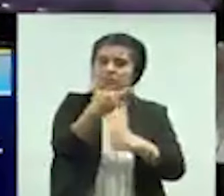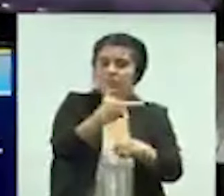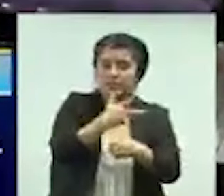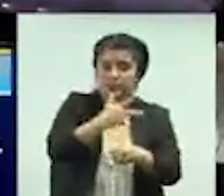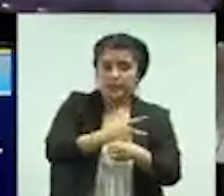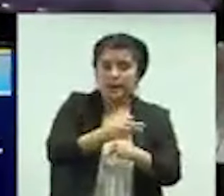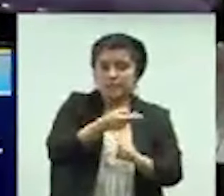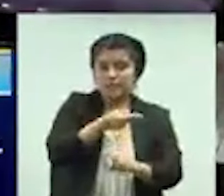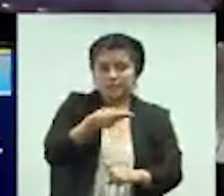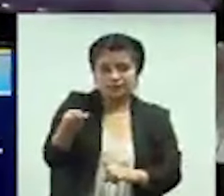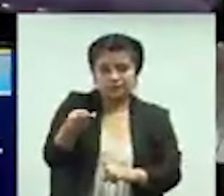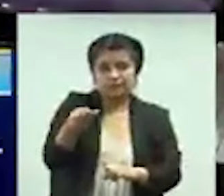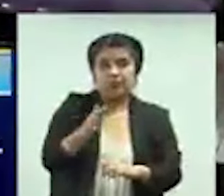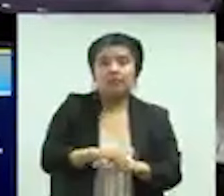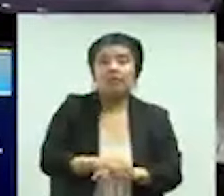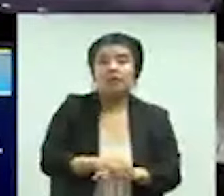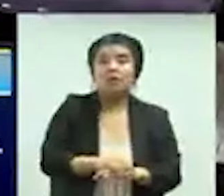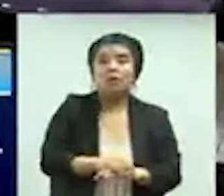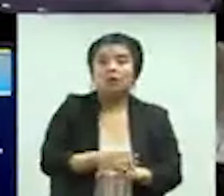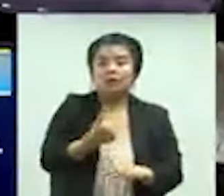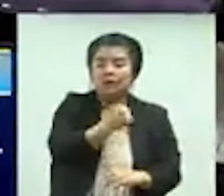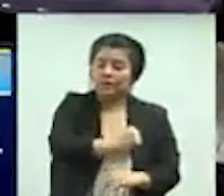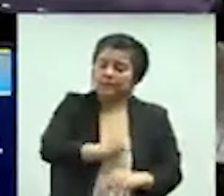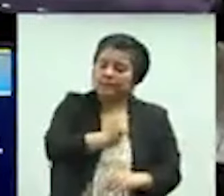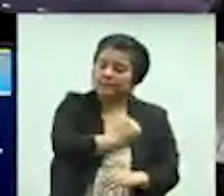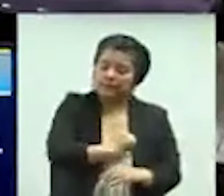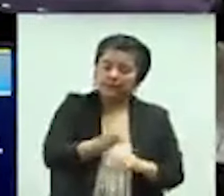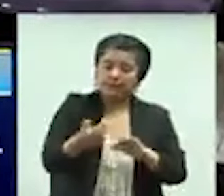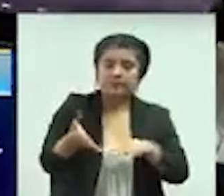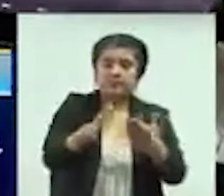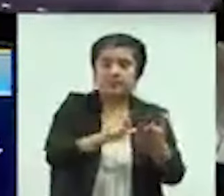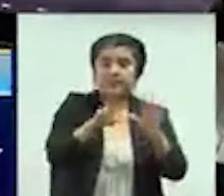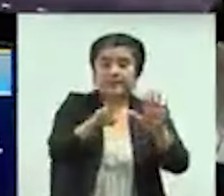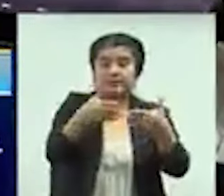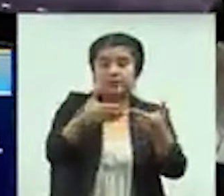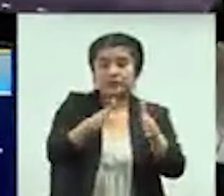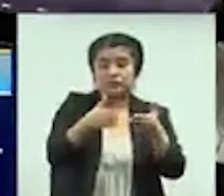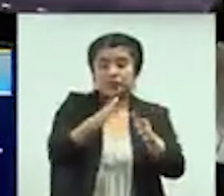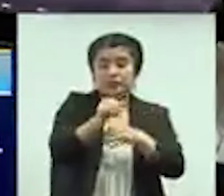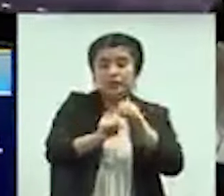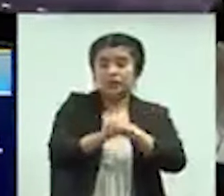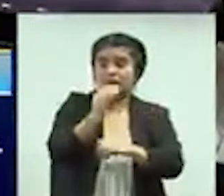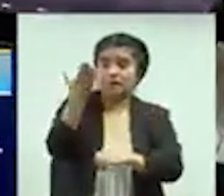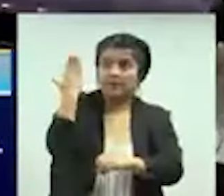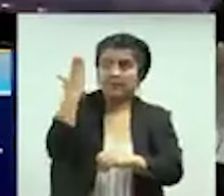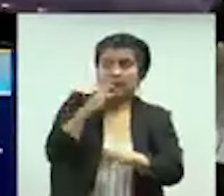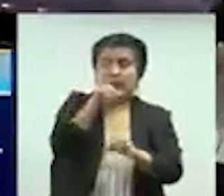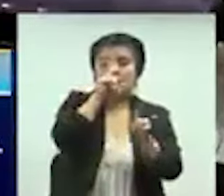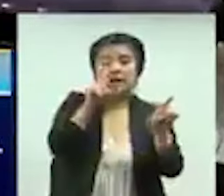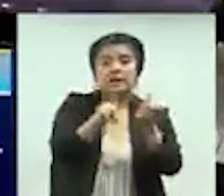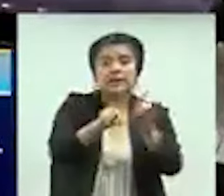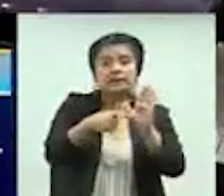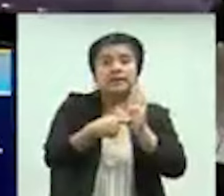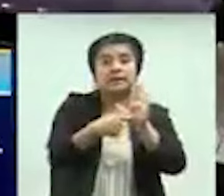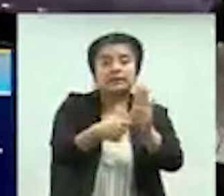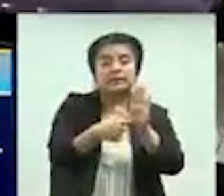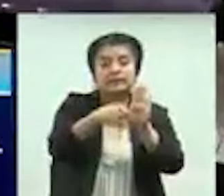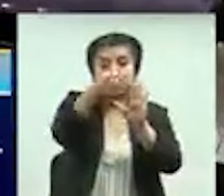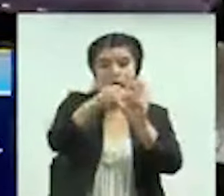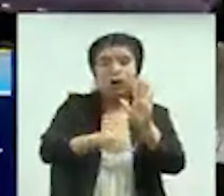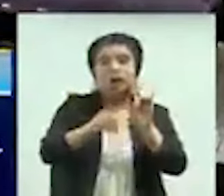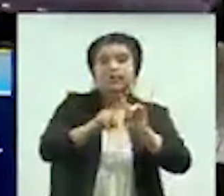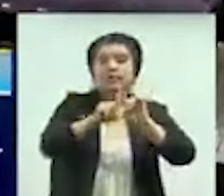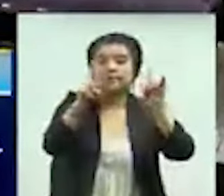ha condenado enérgicamente los lamentables hechos del 7 de octubre del año pasado y se ha pronunciado en